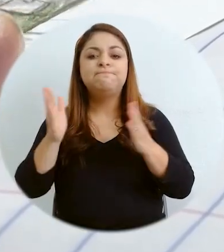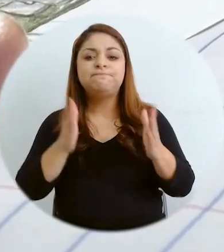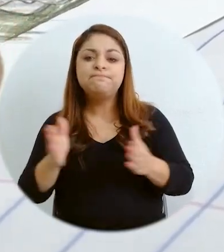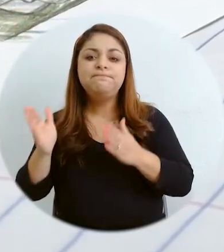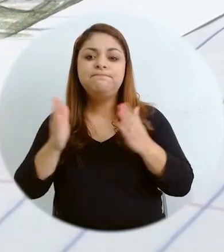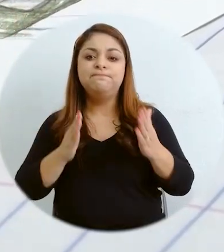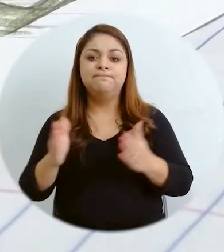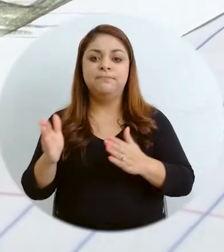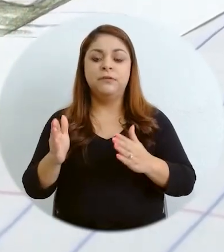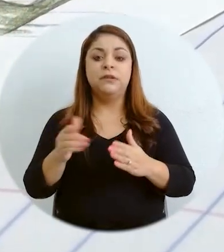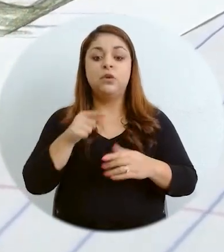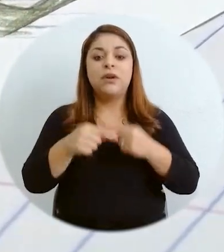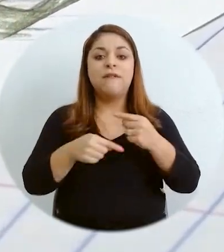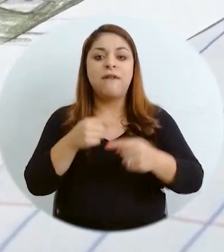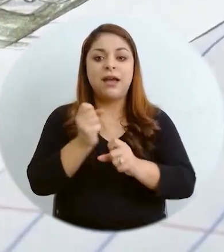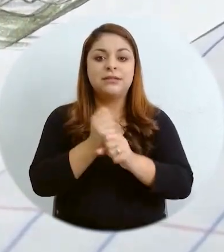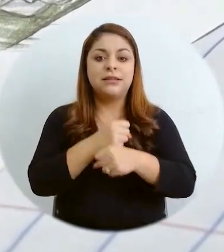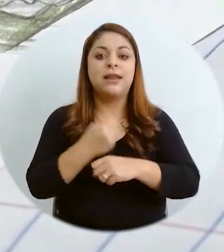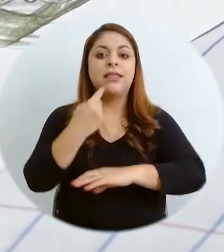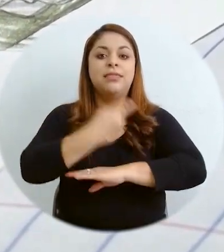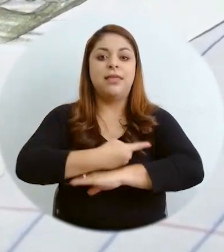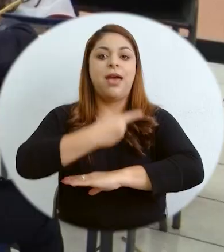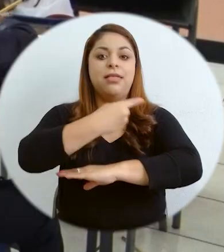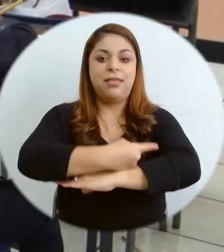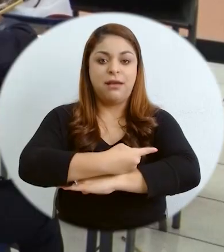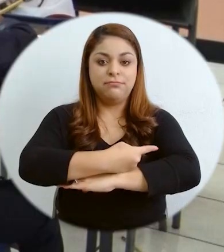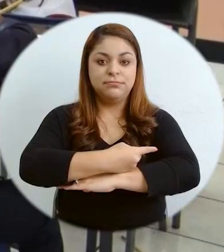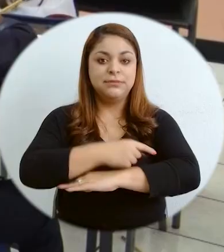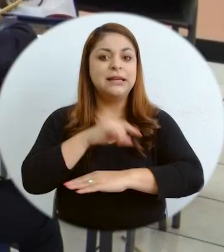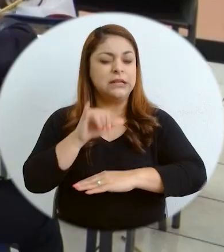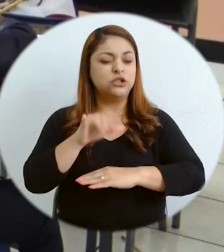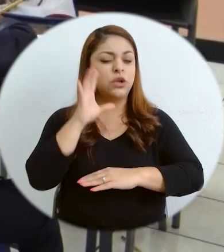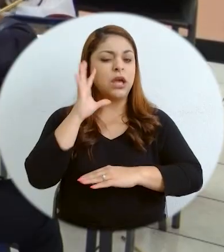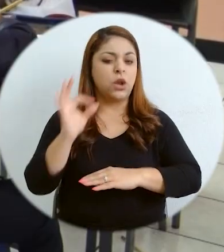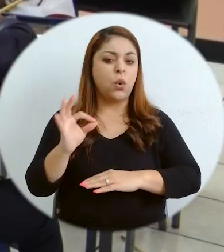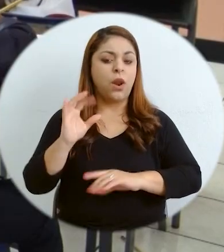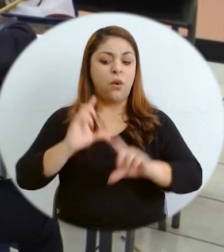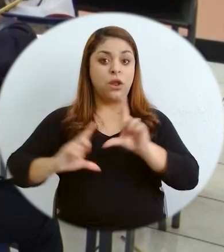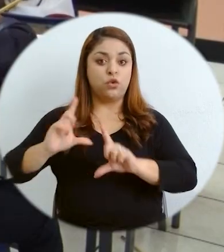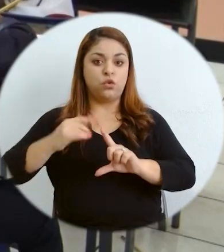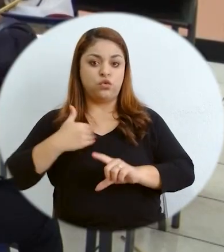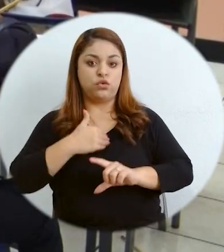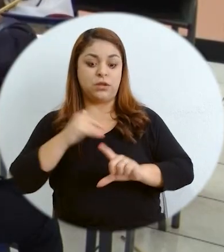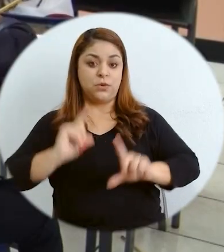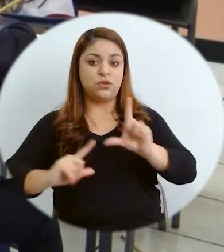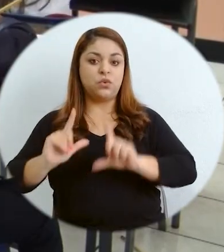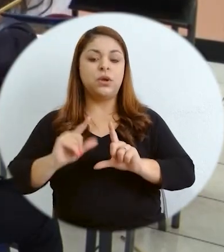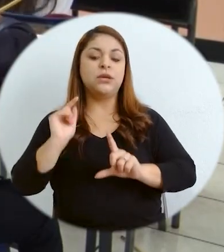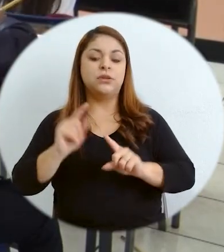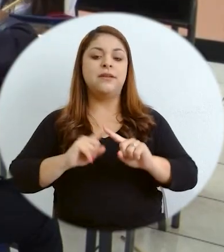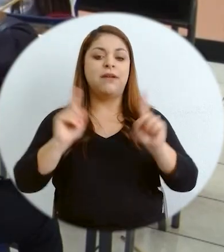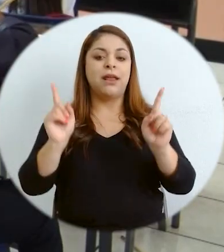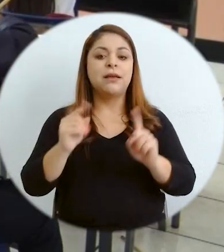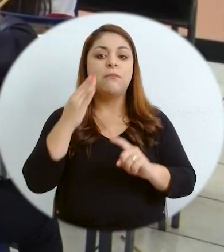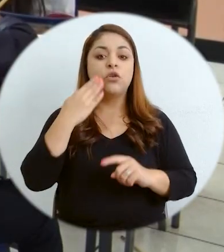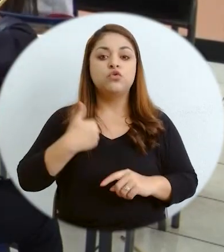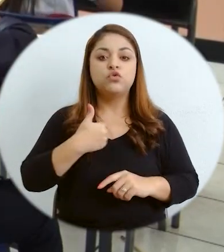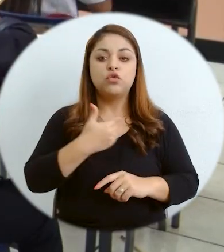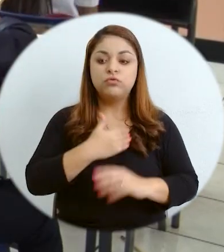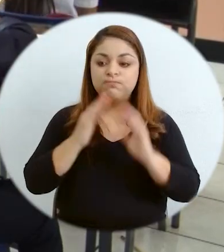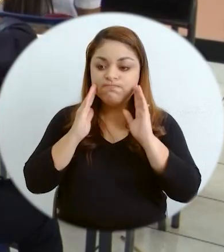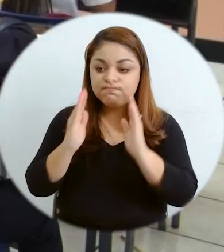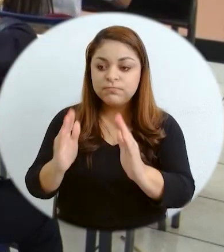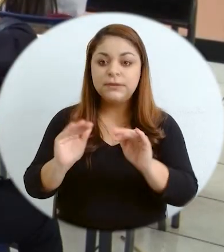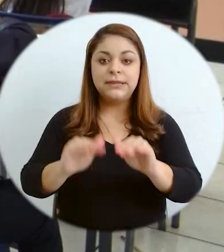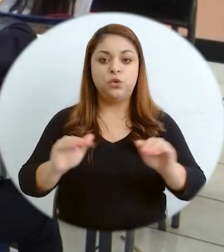la planeación, de lo que se va a ver el día a día. Yo creo que el laboratorio esa es la diferencia que tiene, que nosotros tomamos en cuenta a